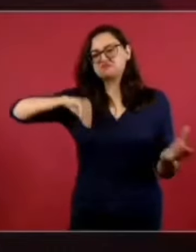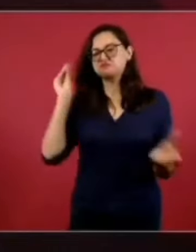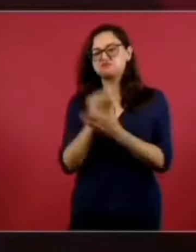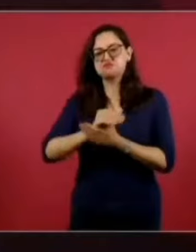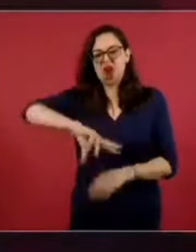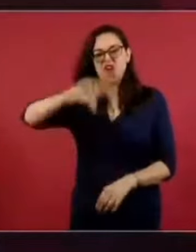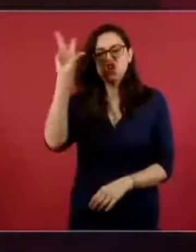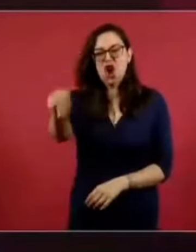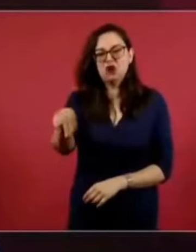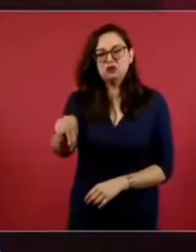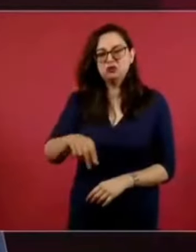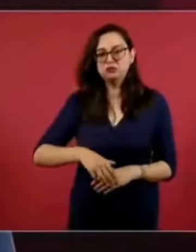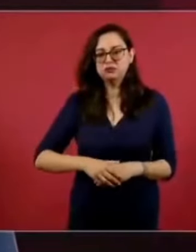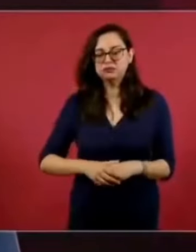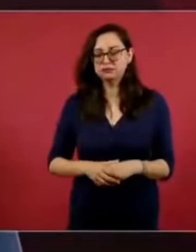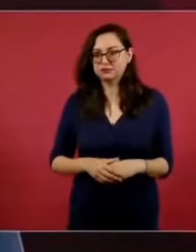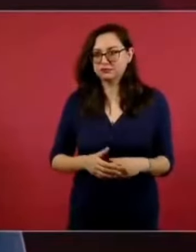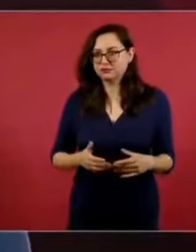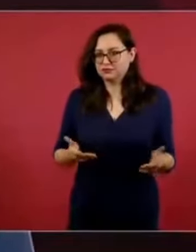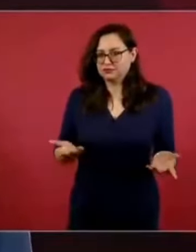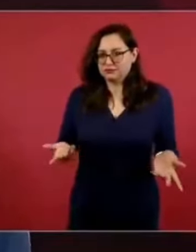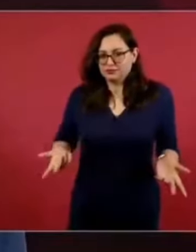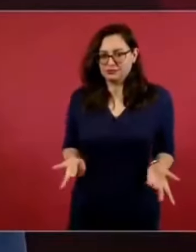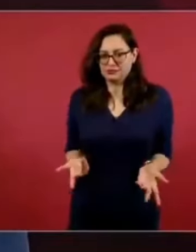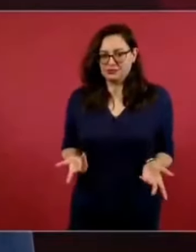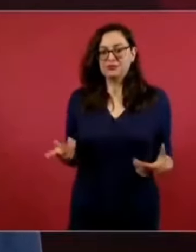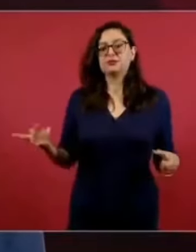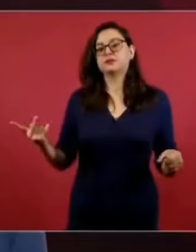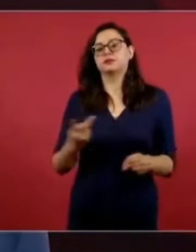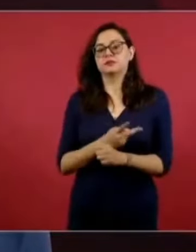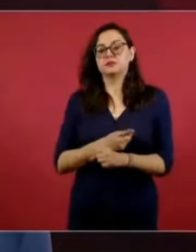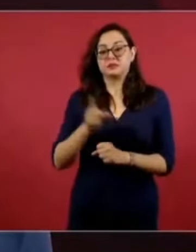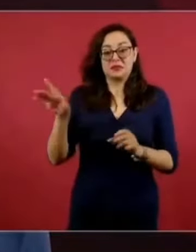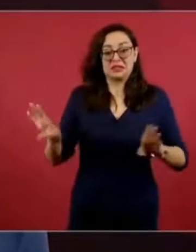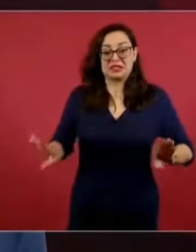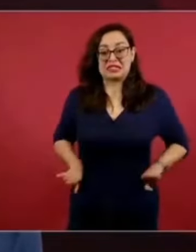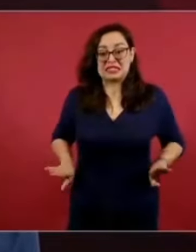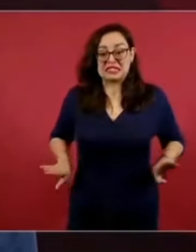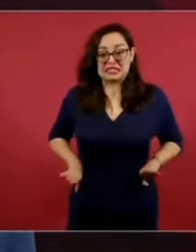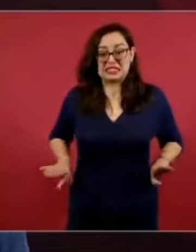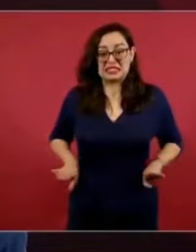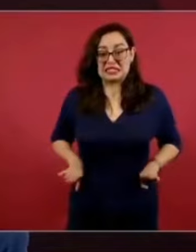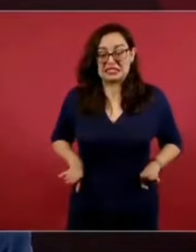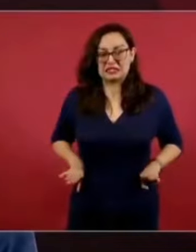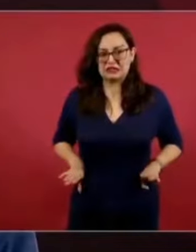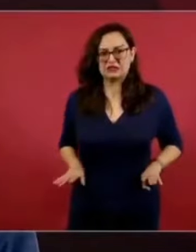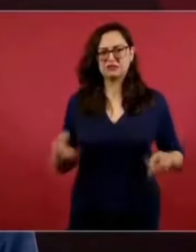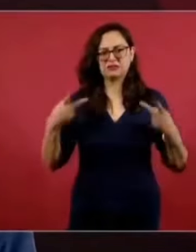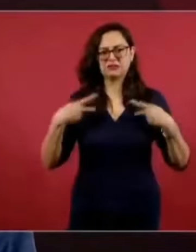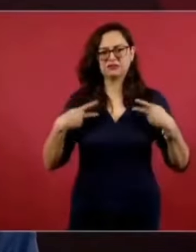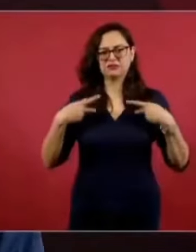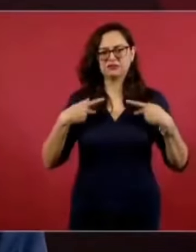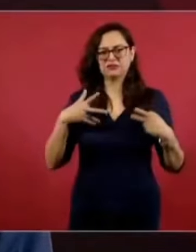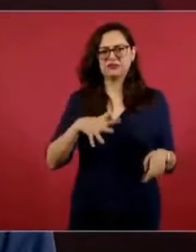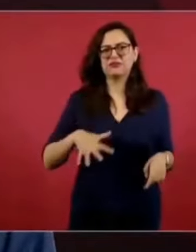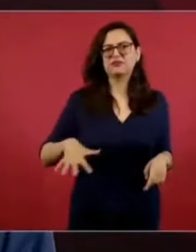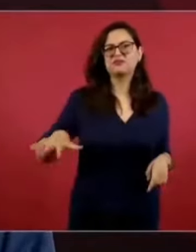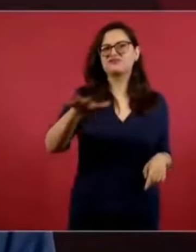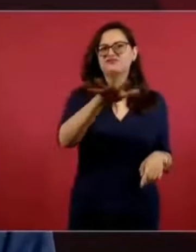pueblo Entonces como actúan así pues no se ganan